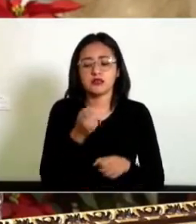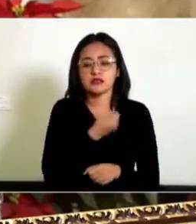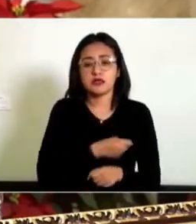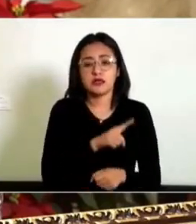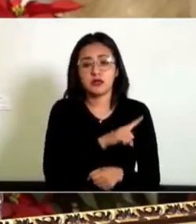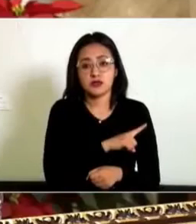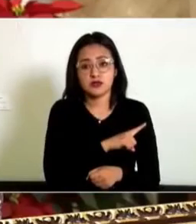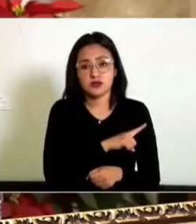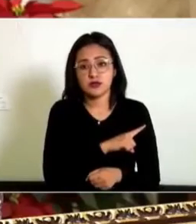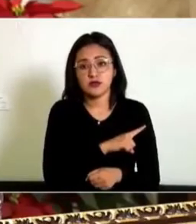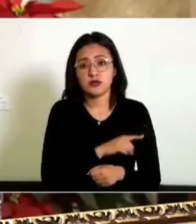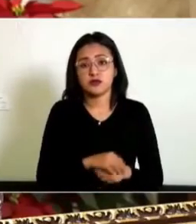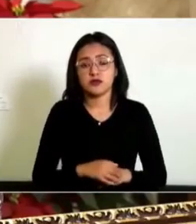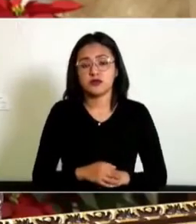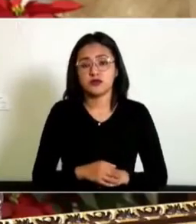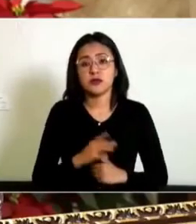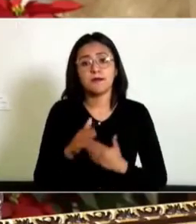salud